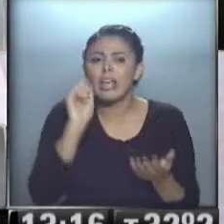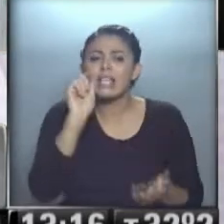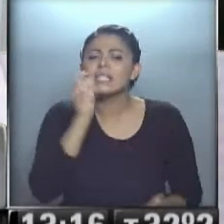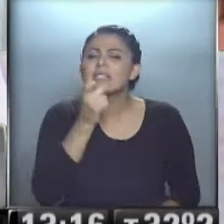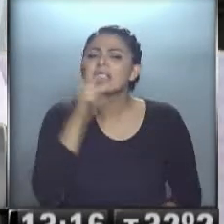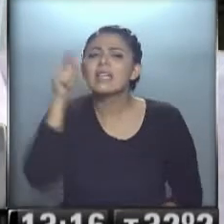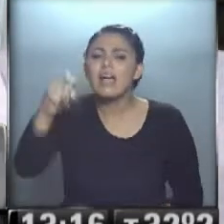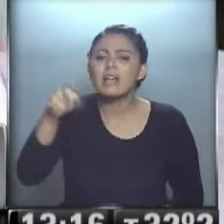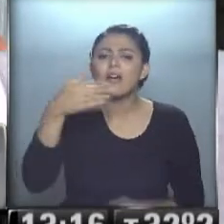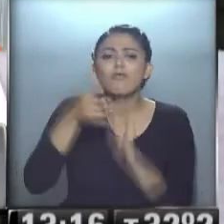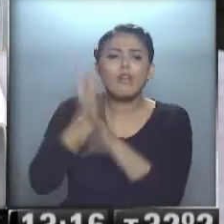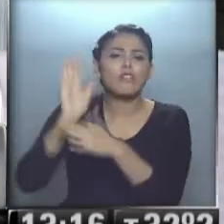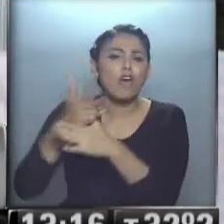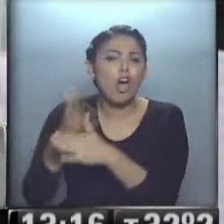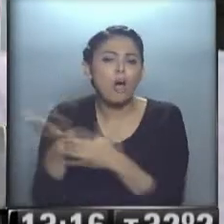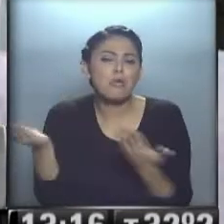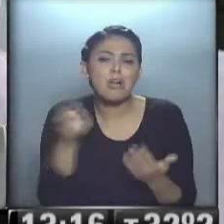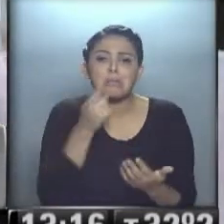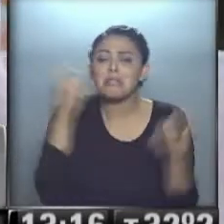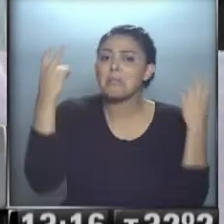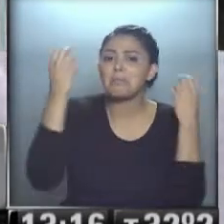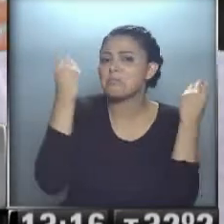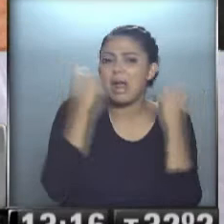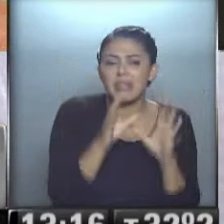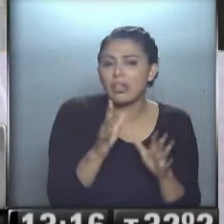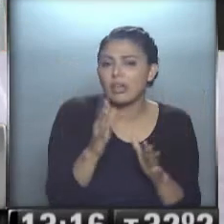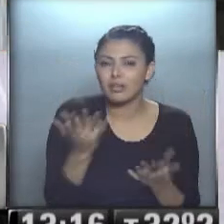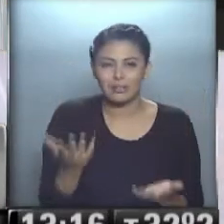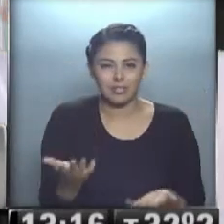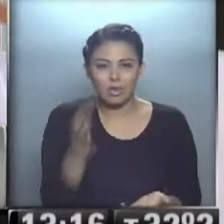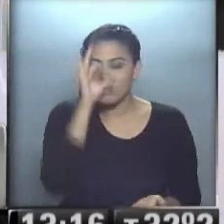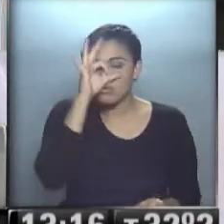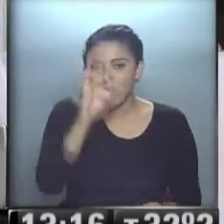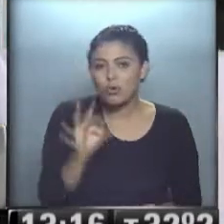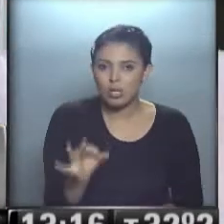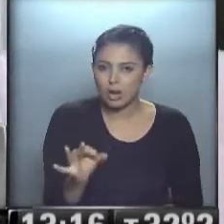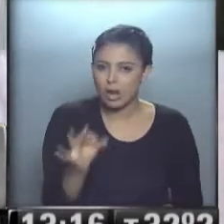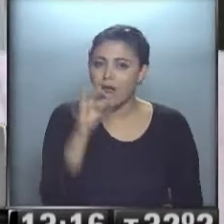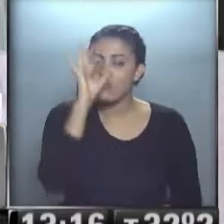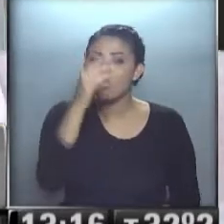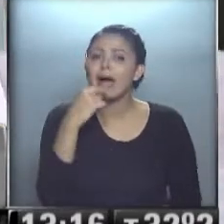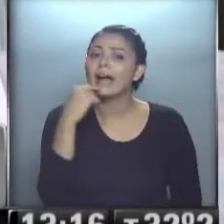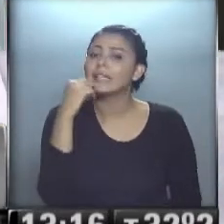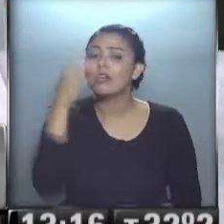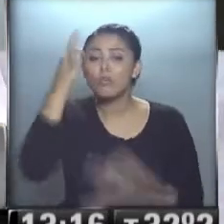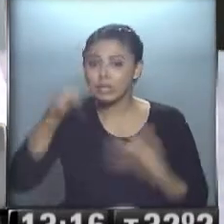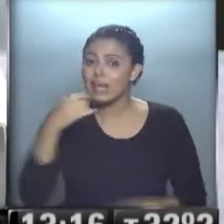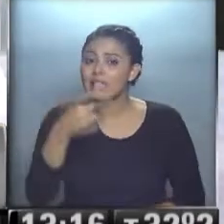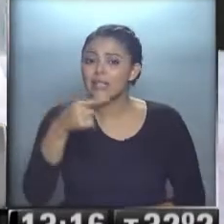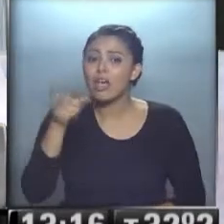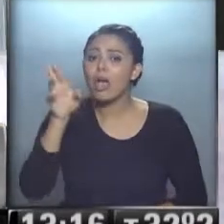marita verón o se fue con un novio si está perdida por ahí etcétera nunca nunca dieron por probado que marita verón había sido